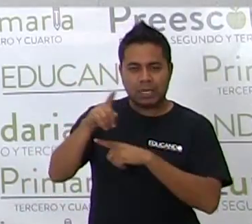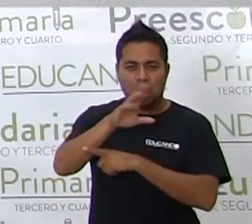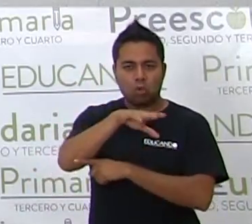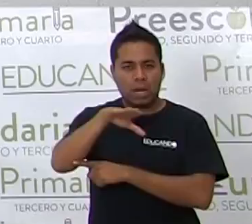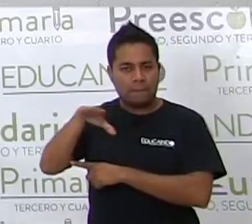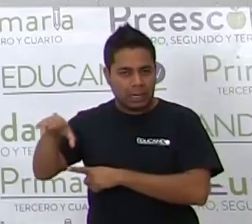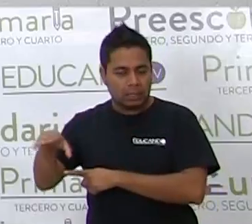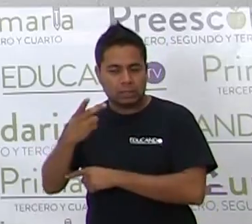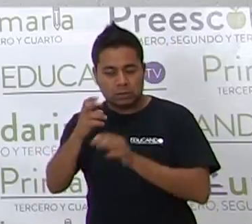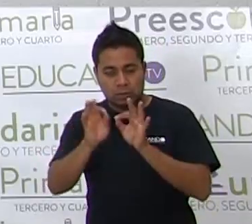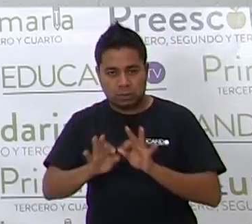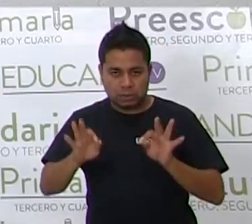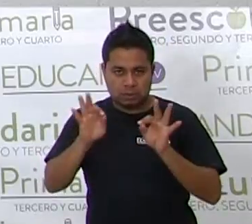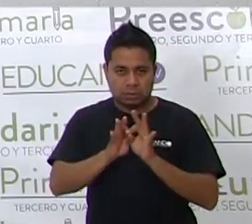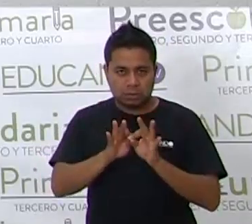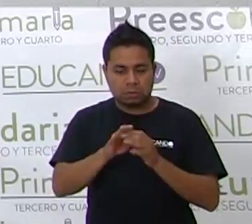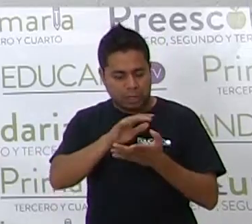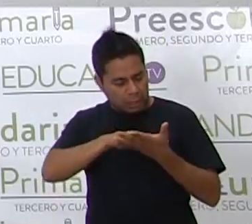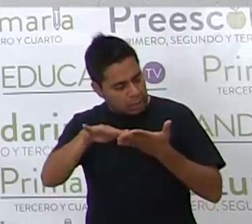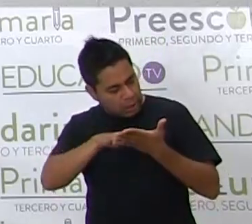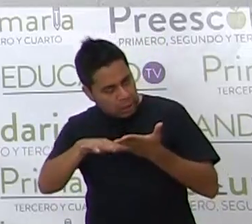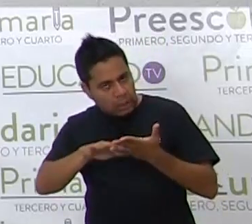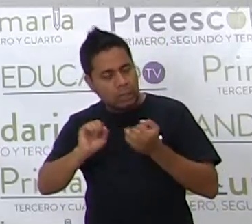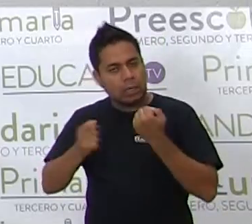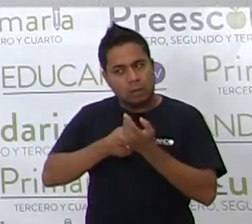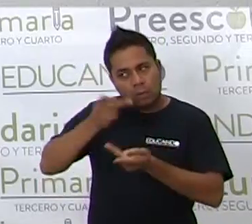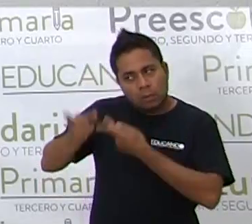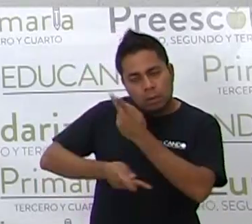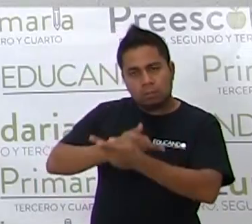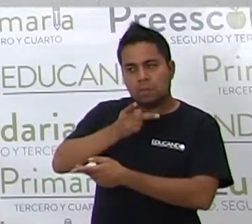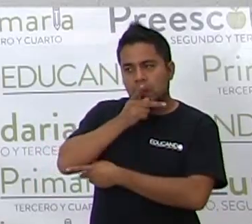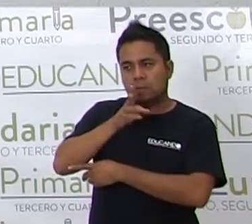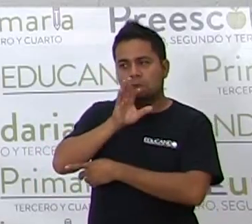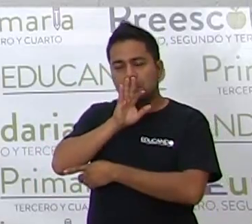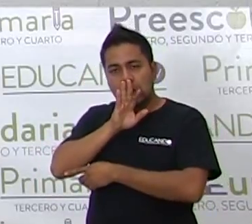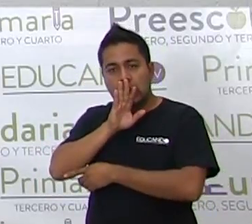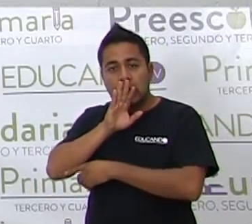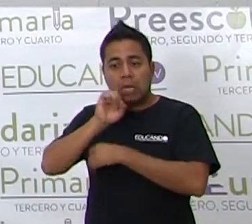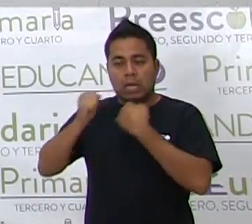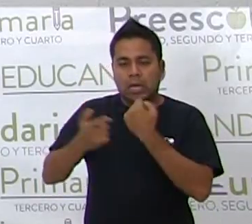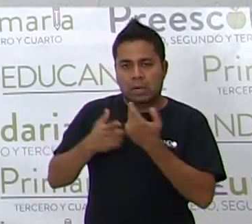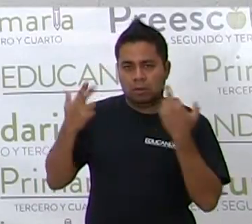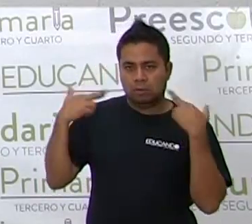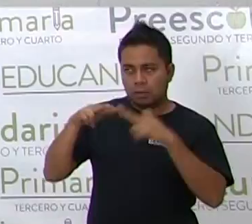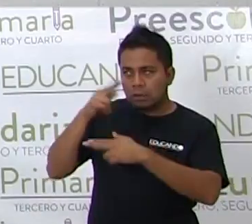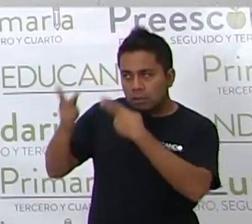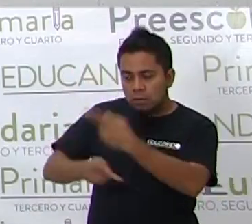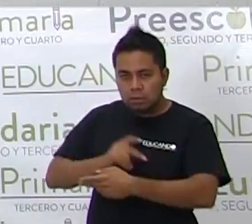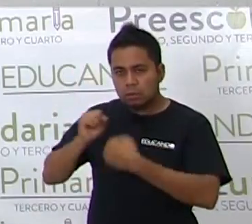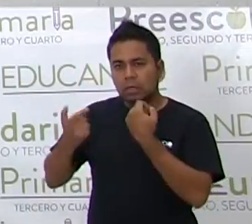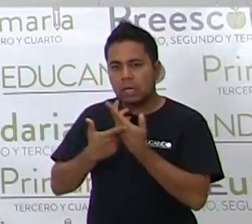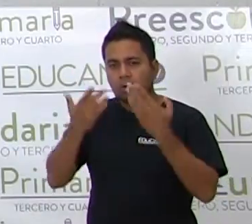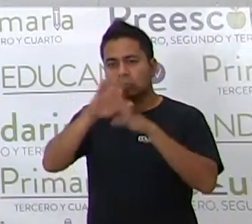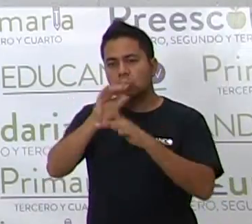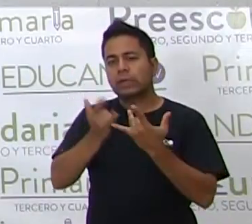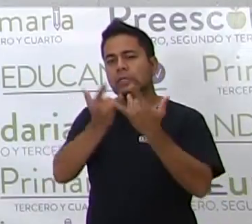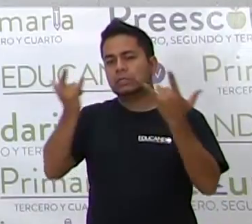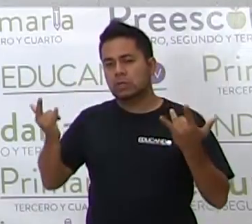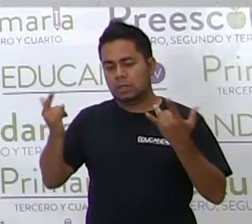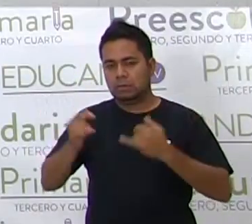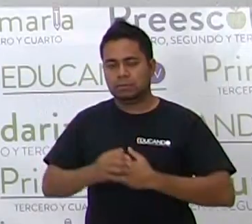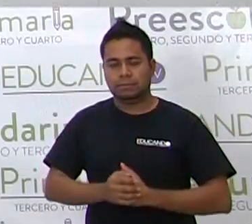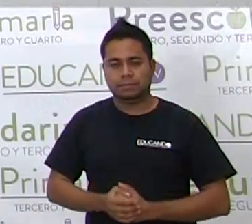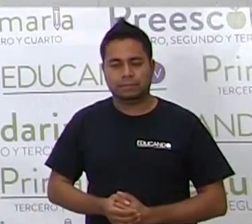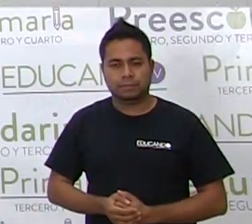y preguntar con papá, mamá o algún maestro algunas leyendas que tengan esta talla religiosa. Vamos a